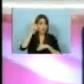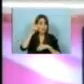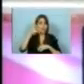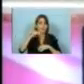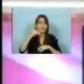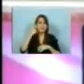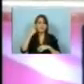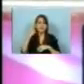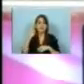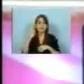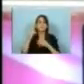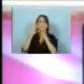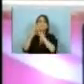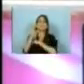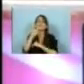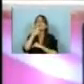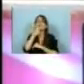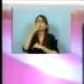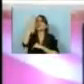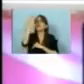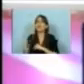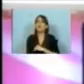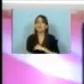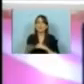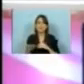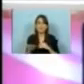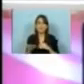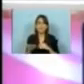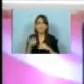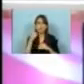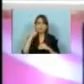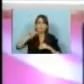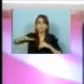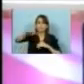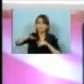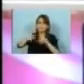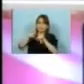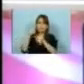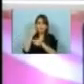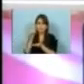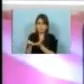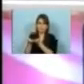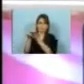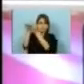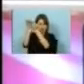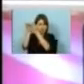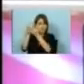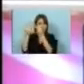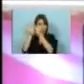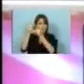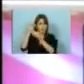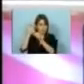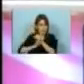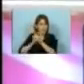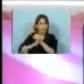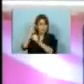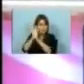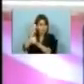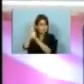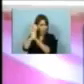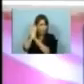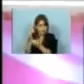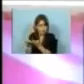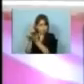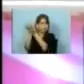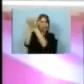debería dar el ejemplo. La gente que ocupa un lugar y que llega a ocupar un lugar en este medio es porque el público, porque la gente